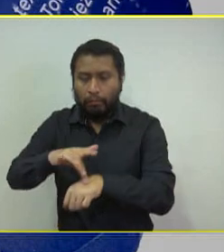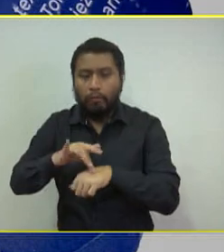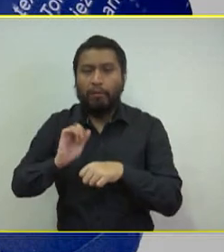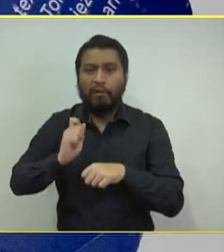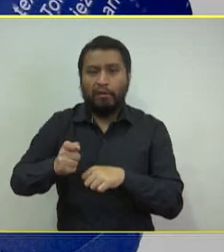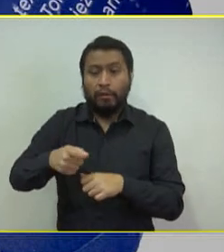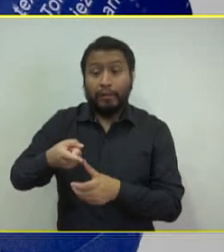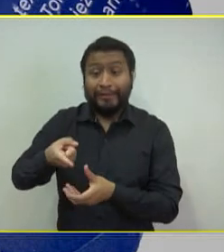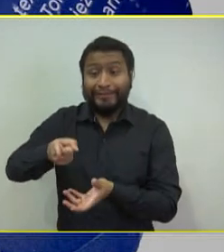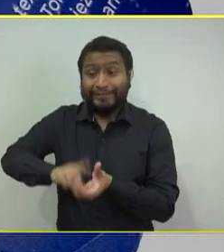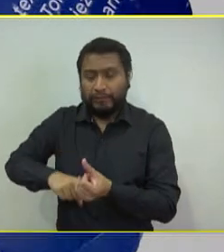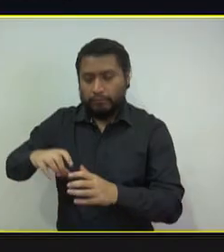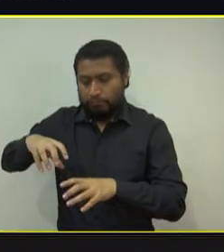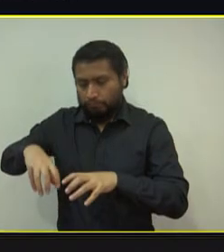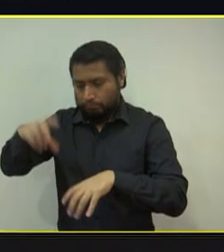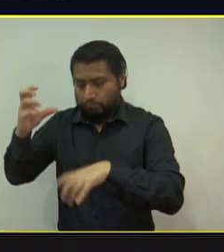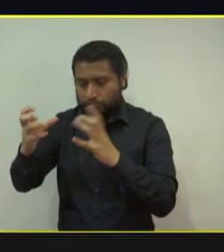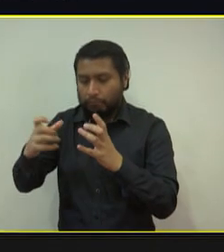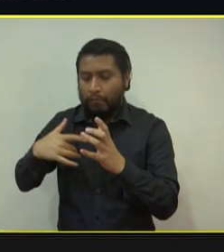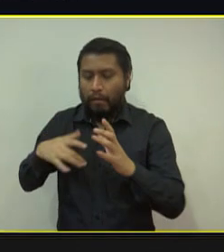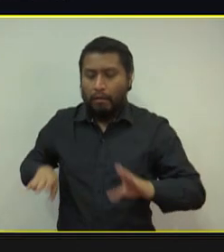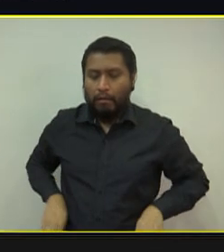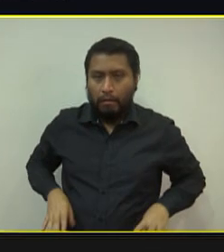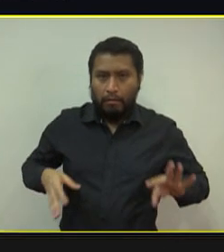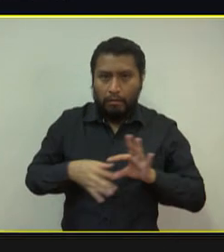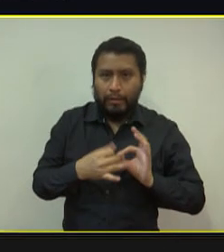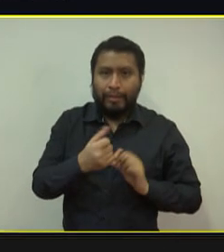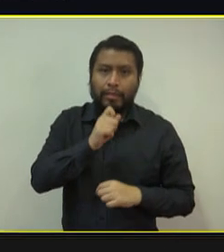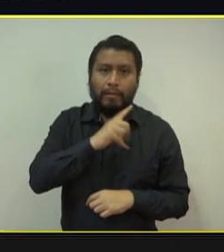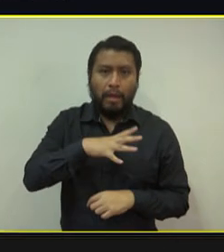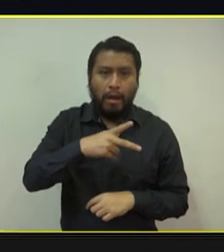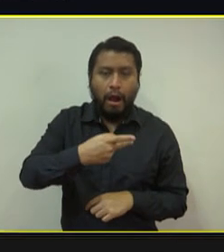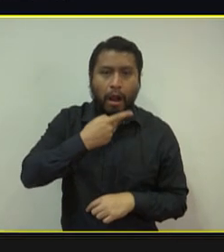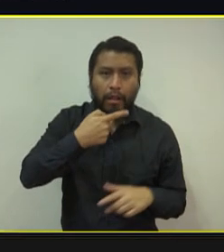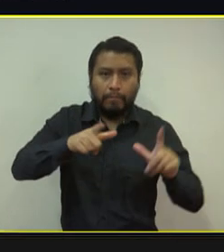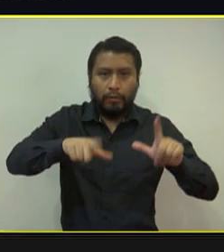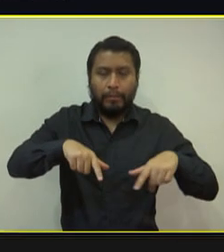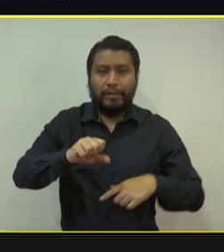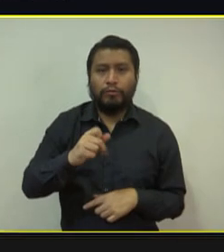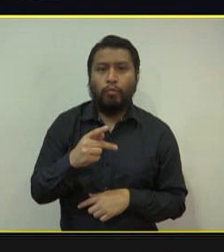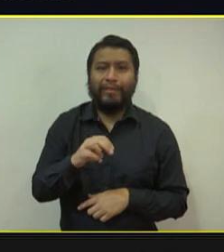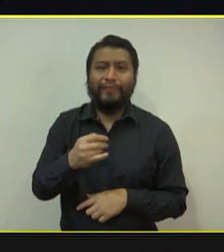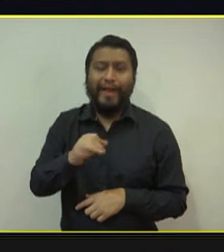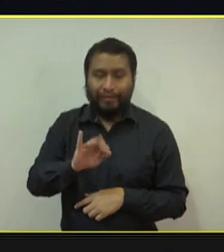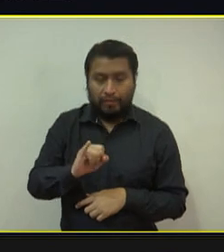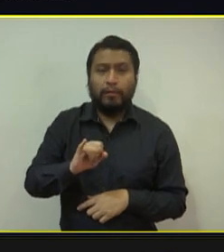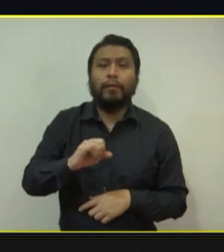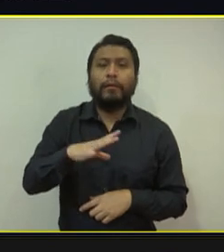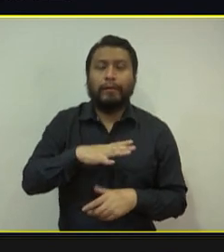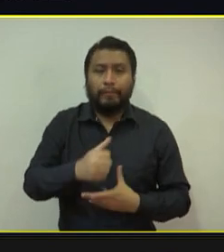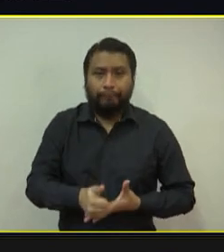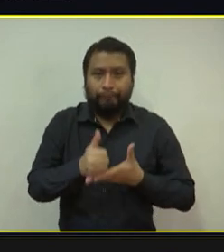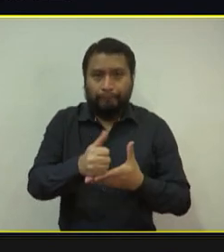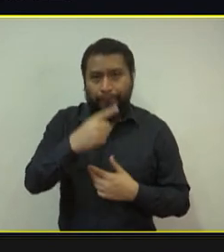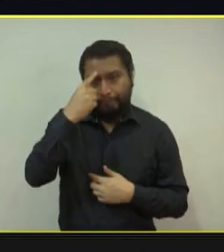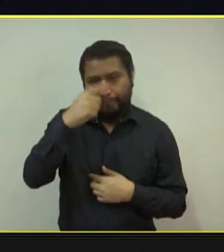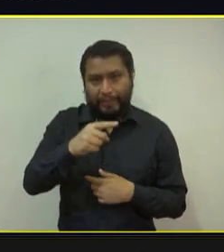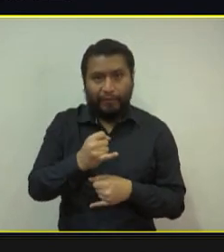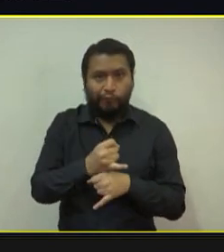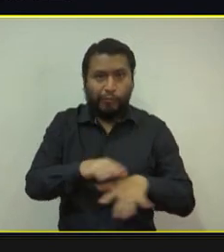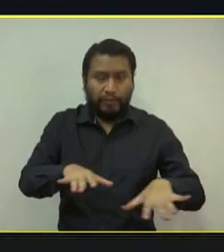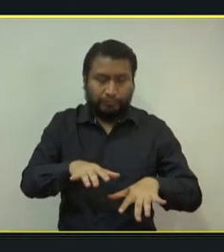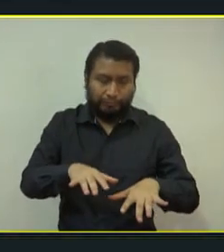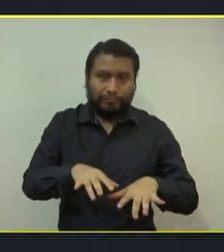de los modelos, además de contar con un podcast en la plataforma de Spotify, que ayuda a comunicar datos relevantes sobre la microbiota